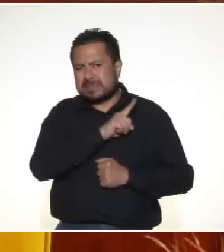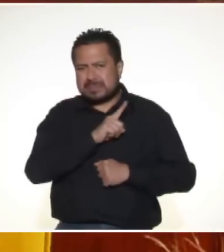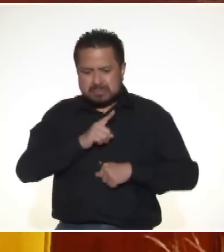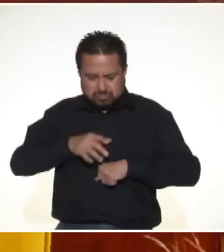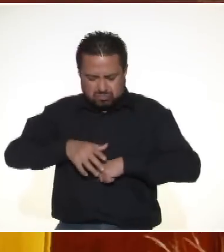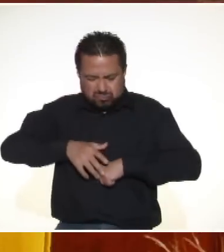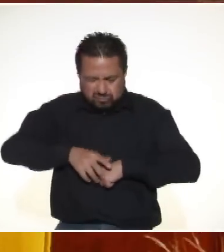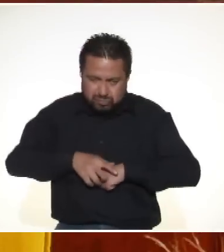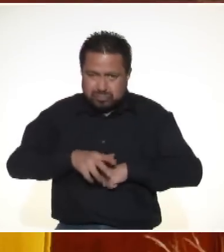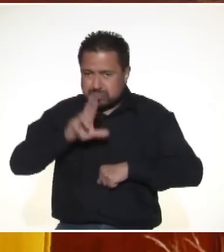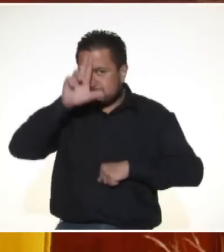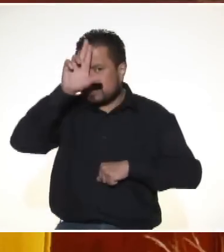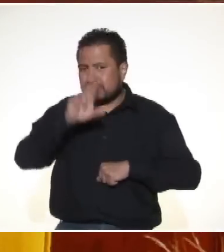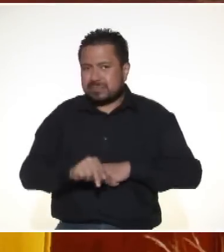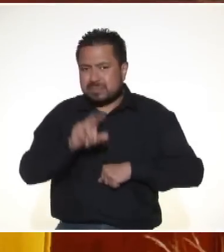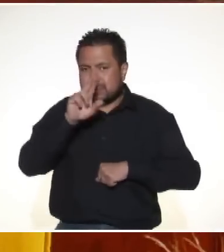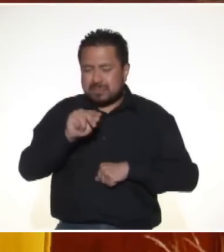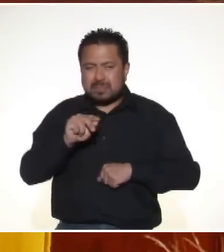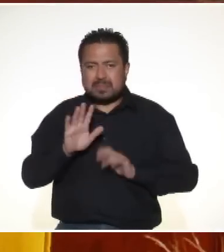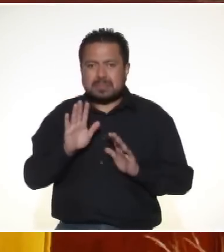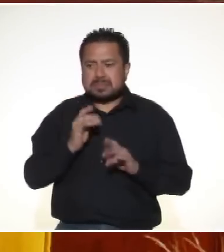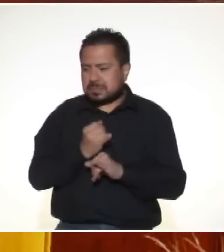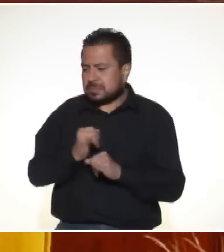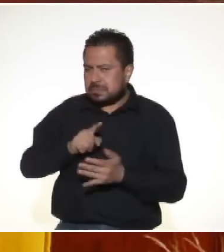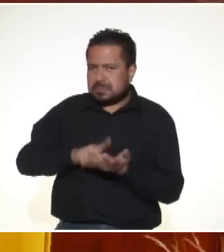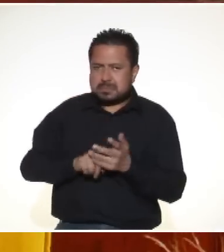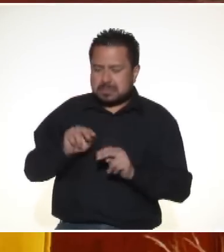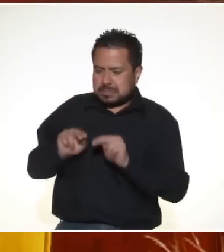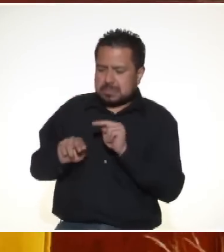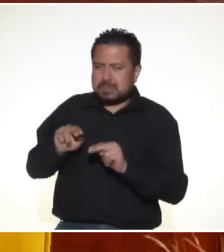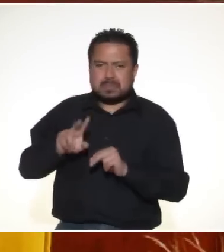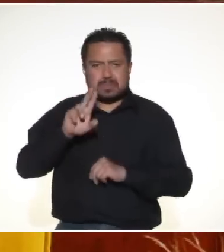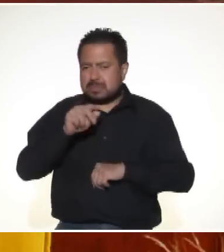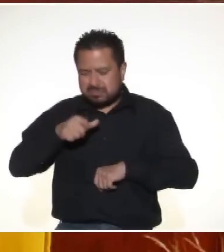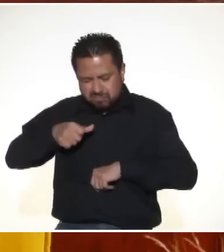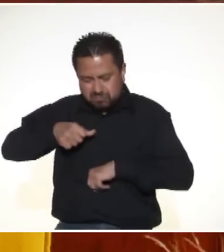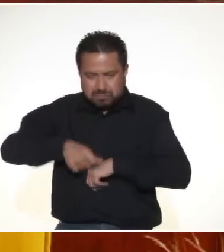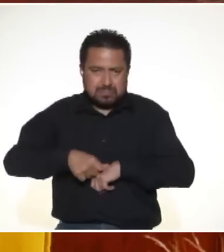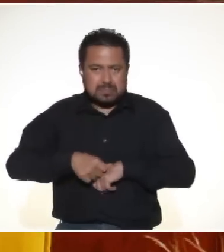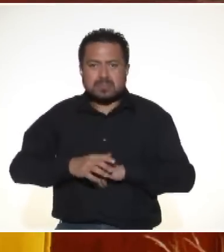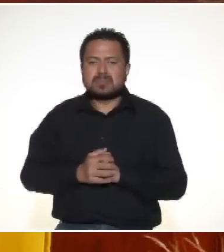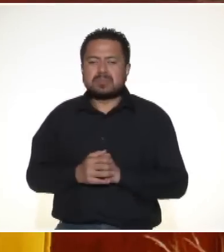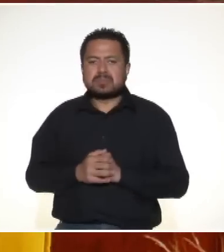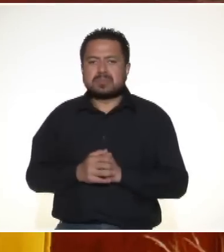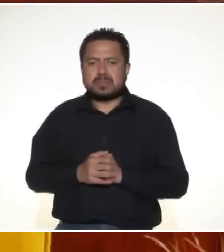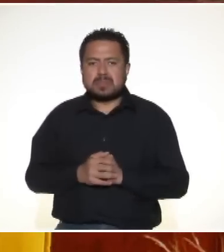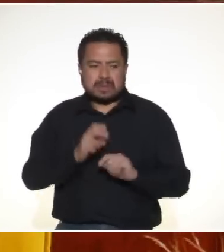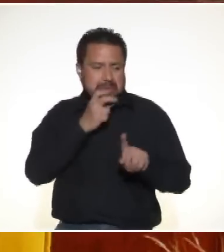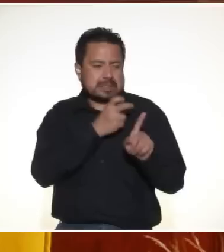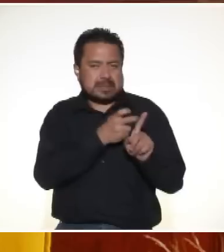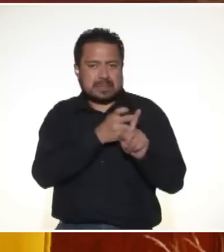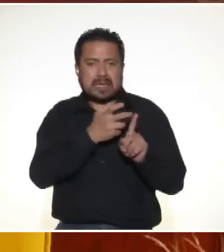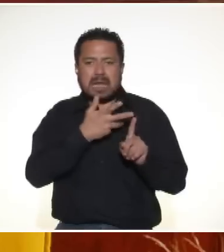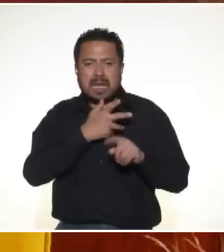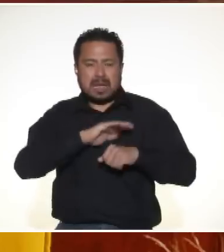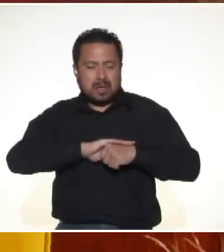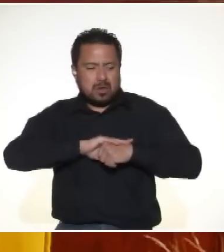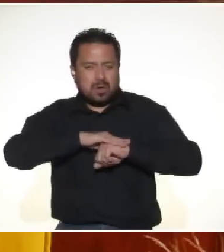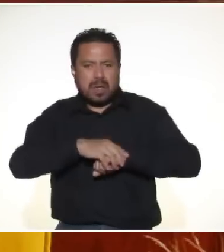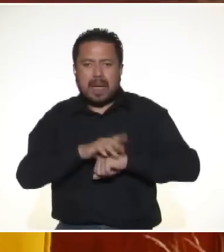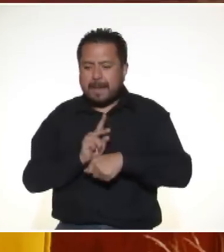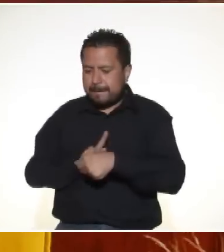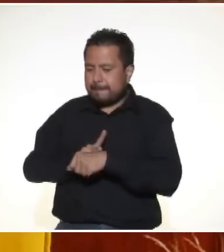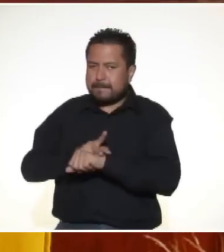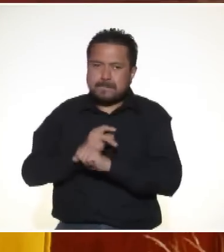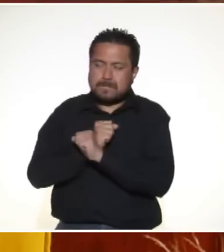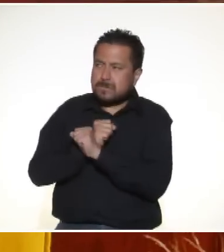ampolla. Volvemos de nuevo a los mitos. ¿Independiente del tamaño? No hay que picarla. La ampolla está cubierta por piel que nos